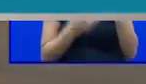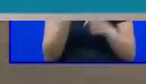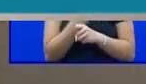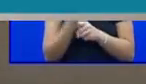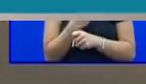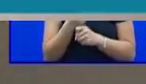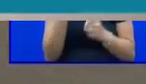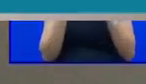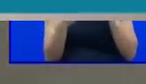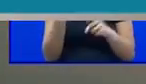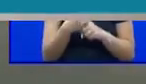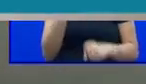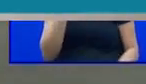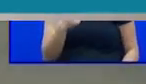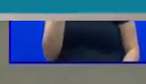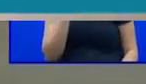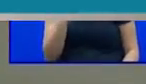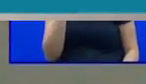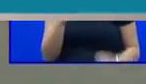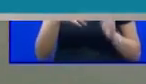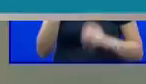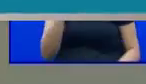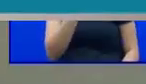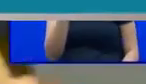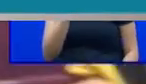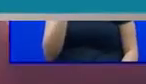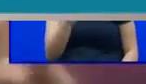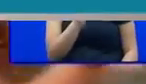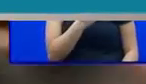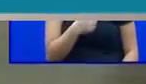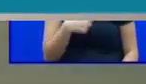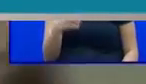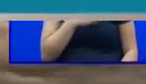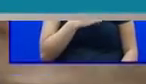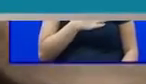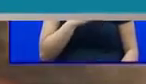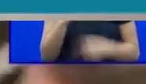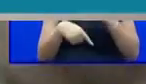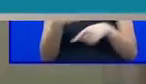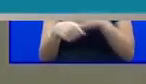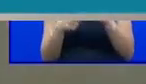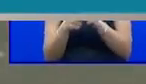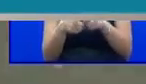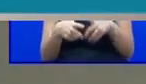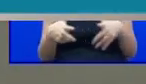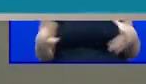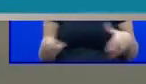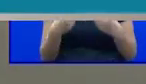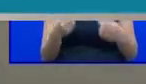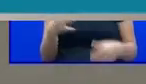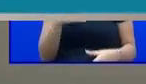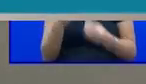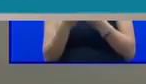Se habla de la primera vez que la partida de los desaparecidos es sistematizada. Algunos de los desaparecidos puede estar entre las